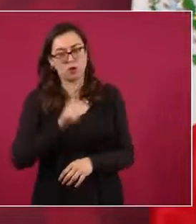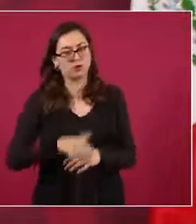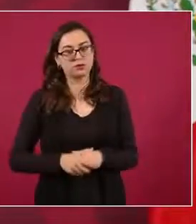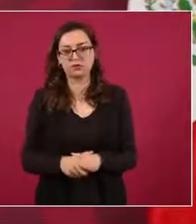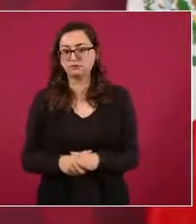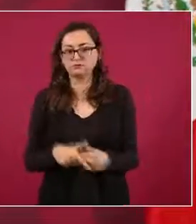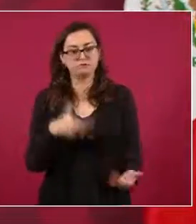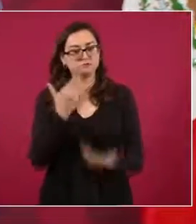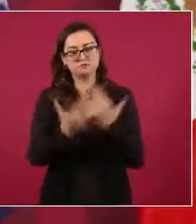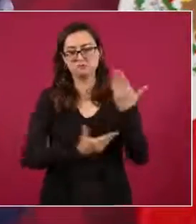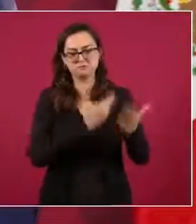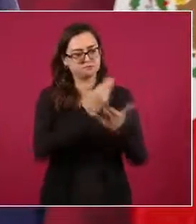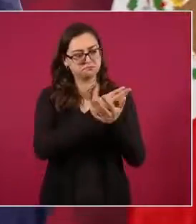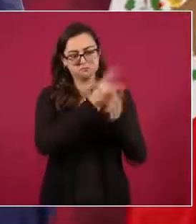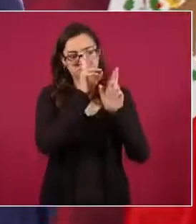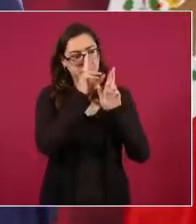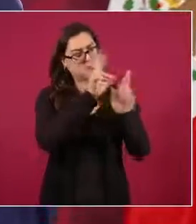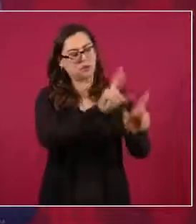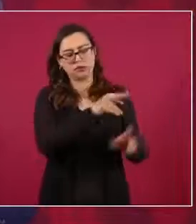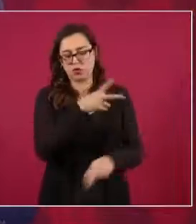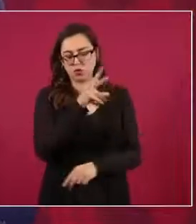Con todo respeto,